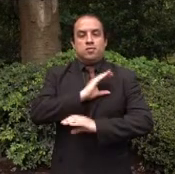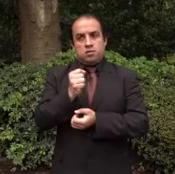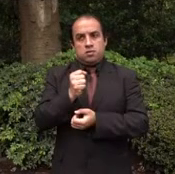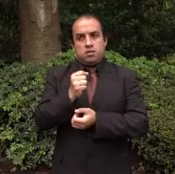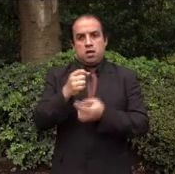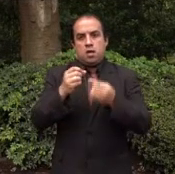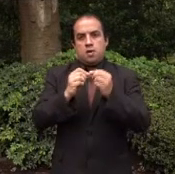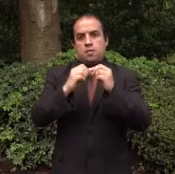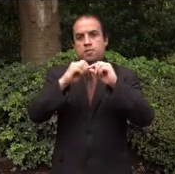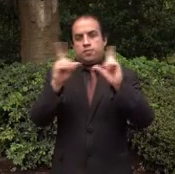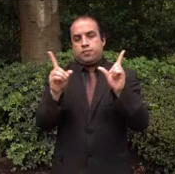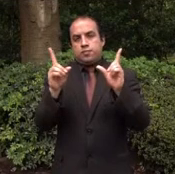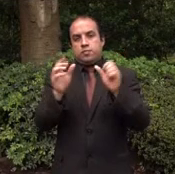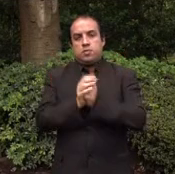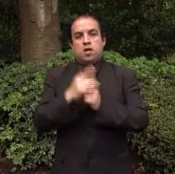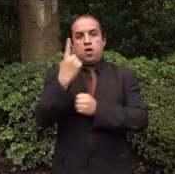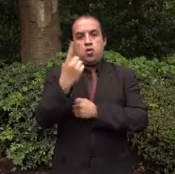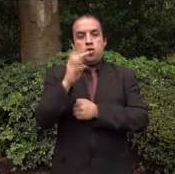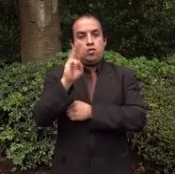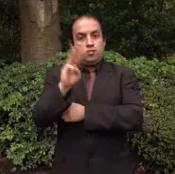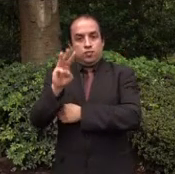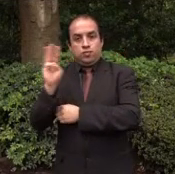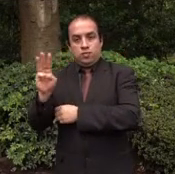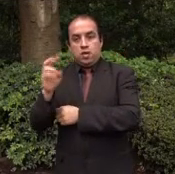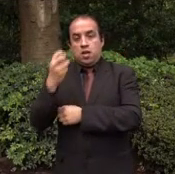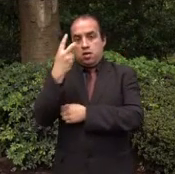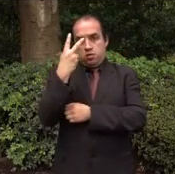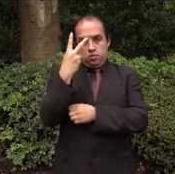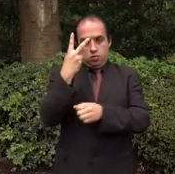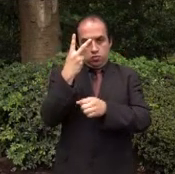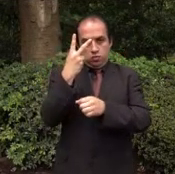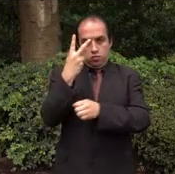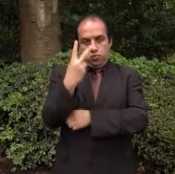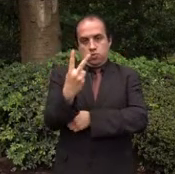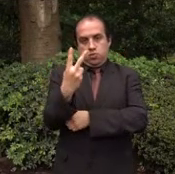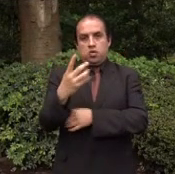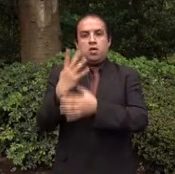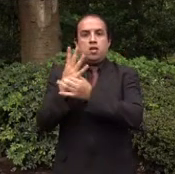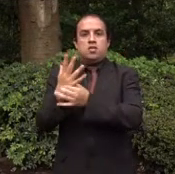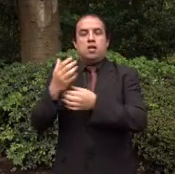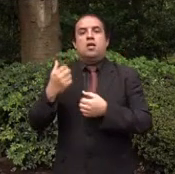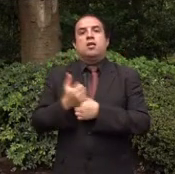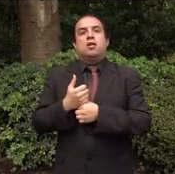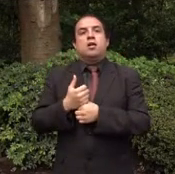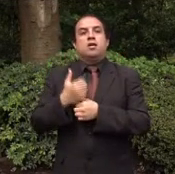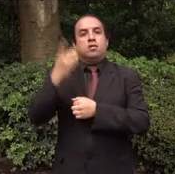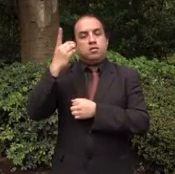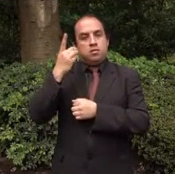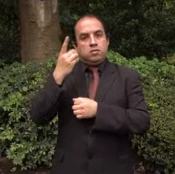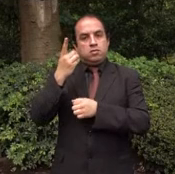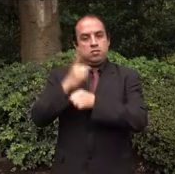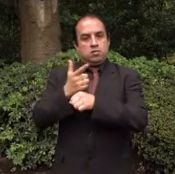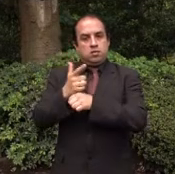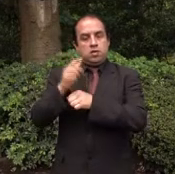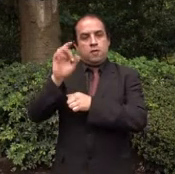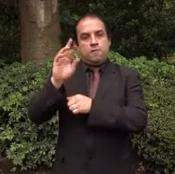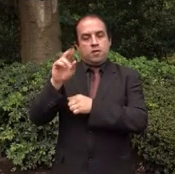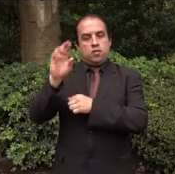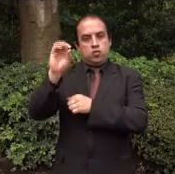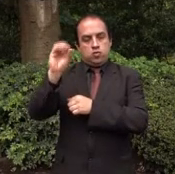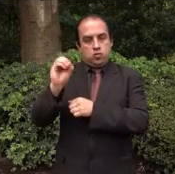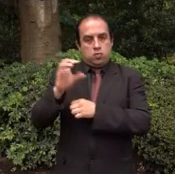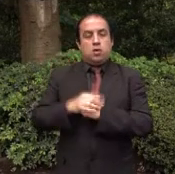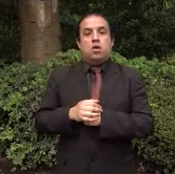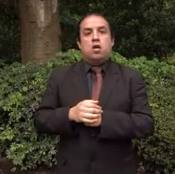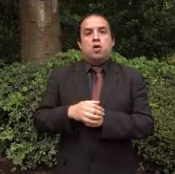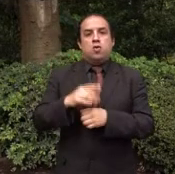portal, uno de los portales de estos dos que mencionaba la Secretaria Frausto, el portal que hemos elaborado desde el